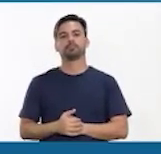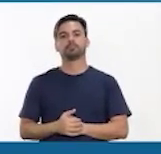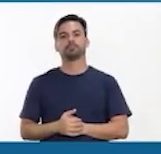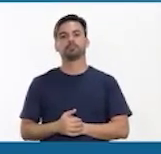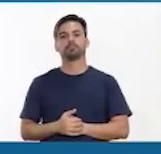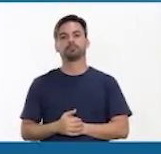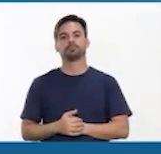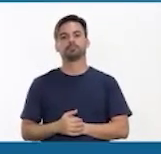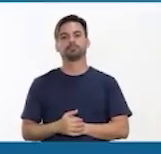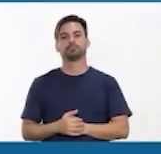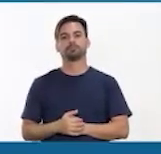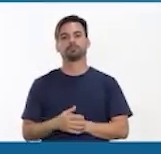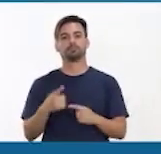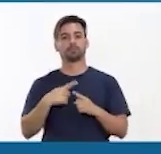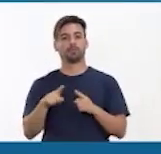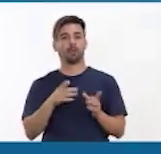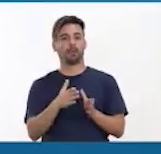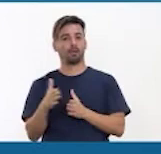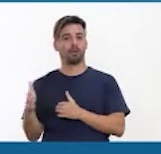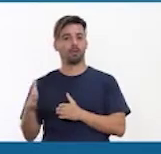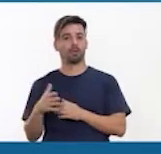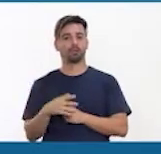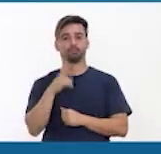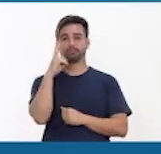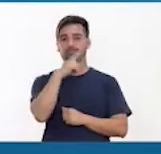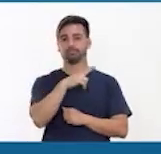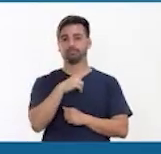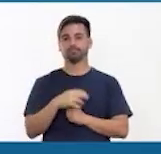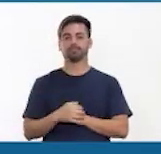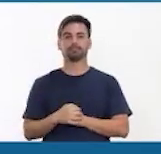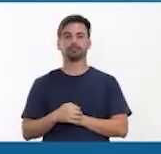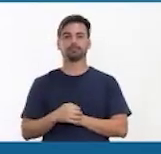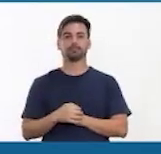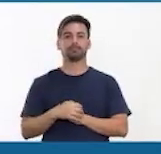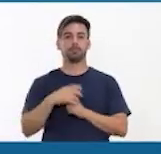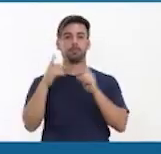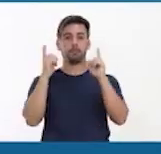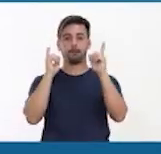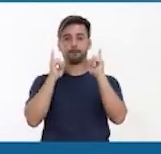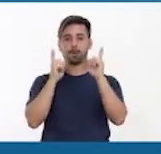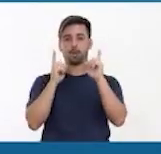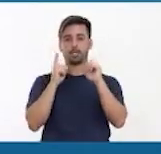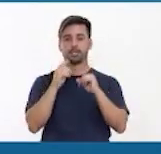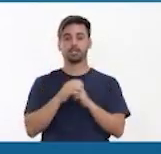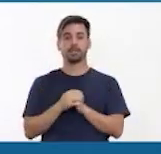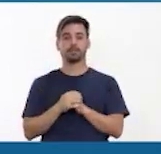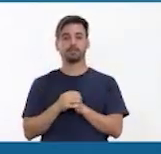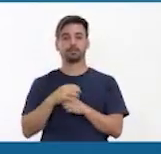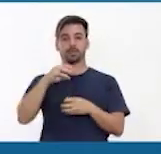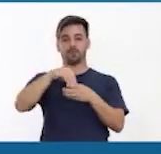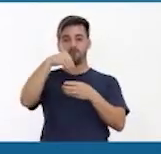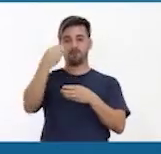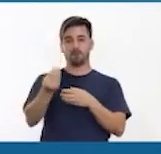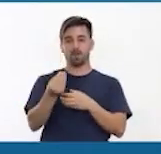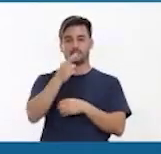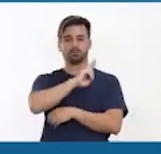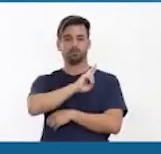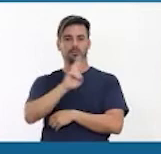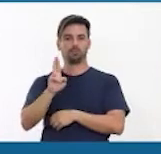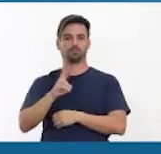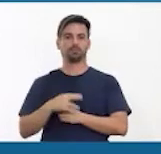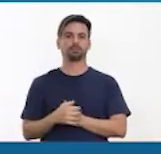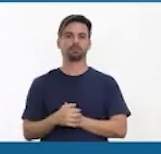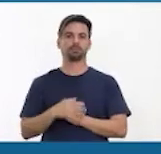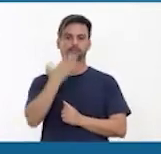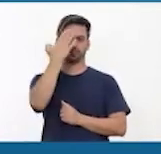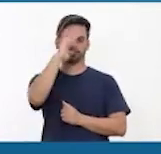El otro aspecto a trabajar es el que les muestro, la política exterior de la Revolución Cubana.